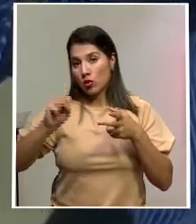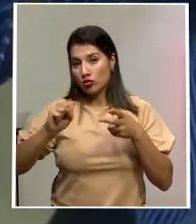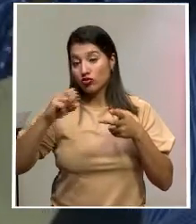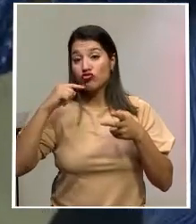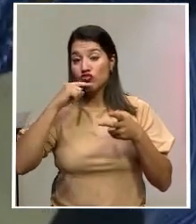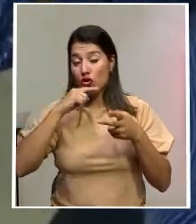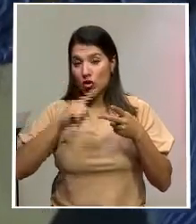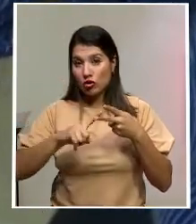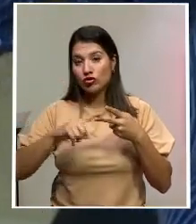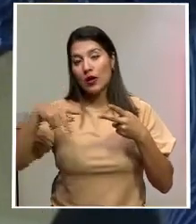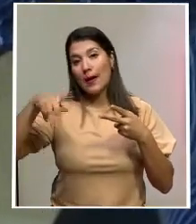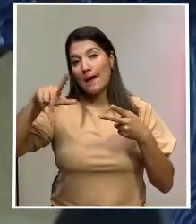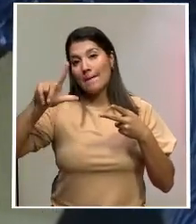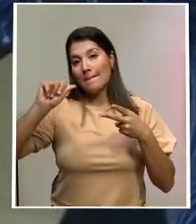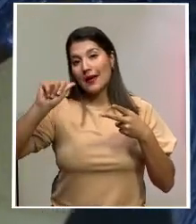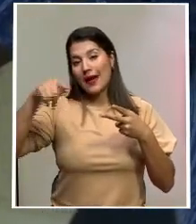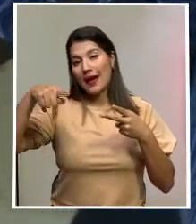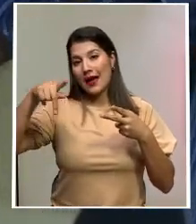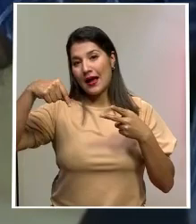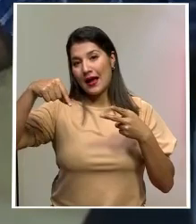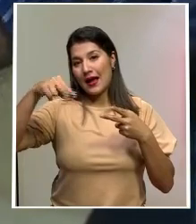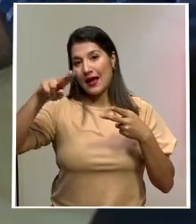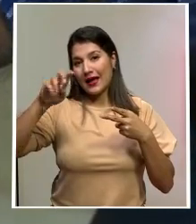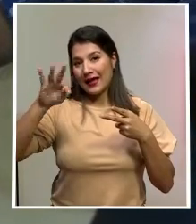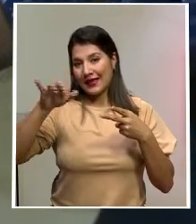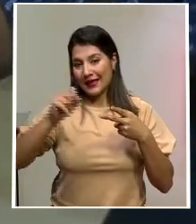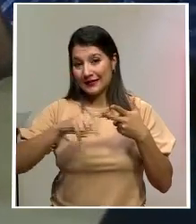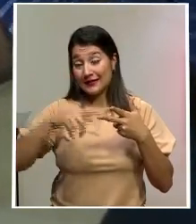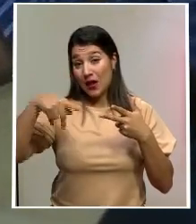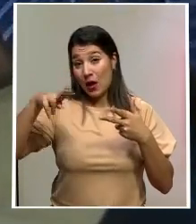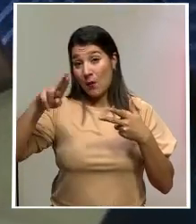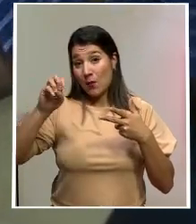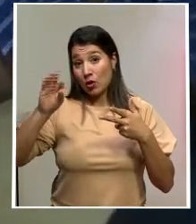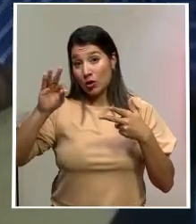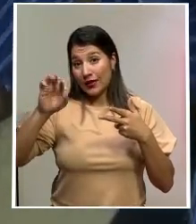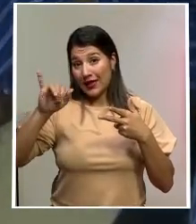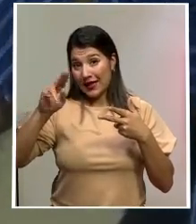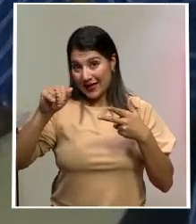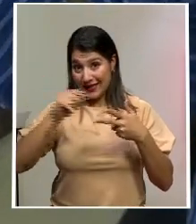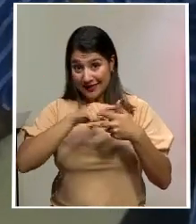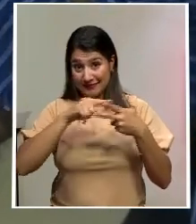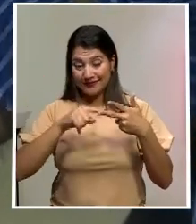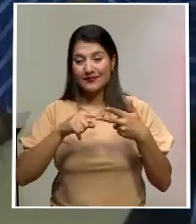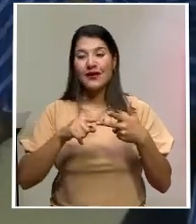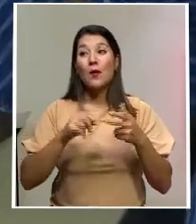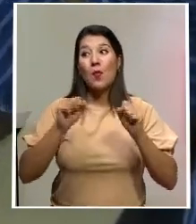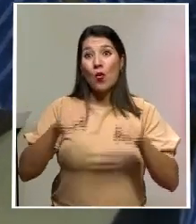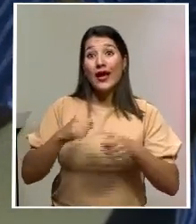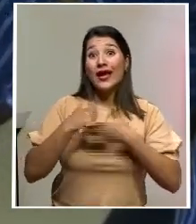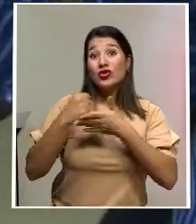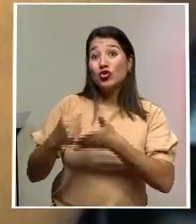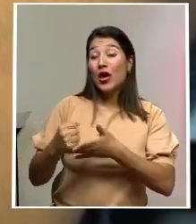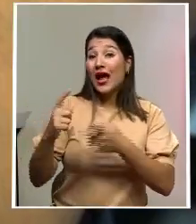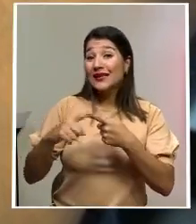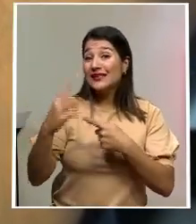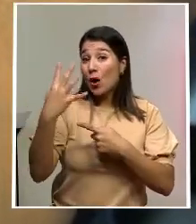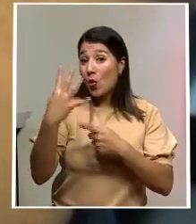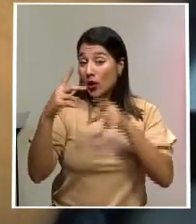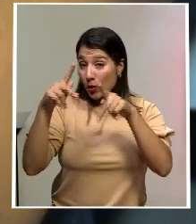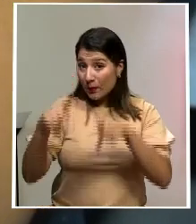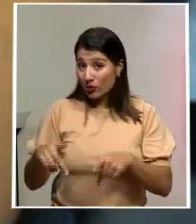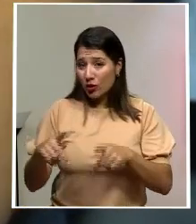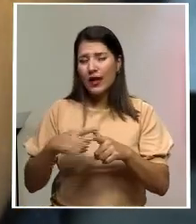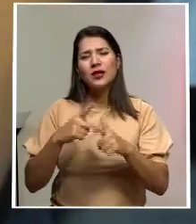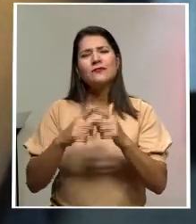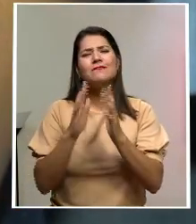reciben las personas, muchas de ellas con cáncer. Es por esta razón que la Asociación Unidos contra el Cáncer le solicita a la población realizar donaciones de